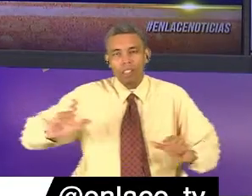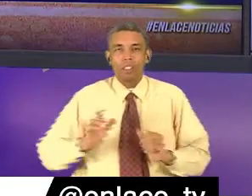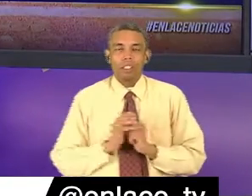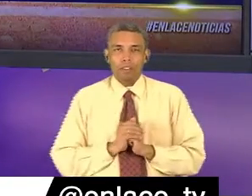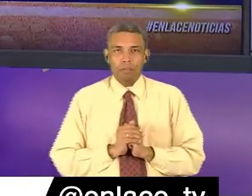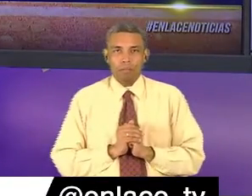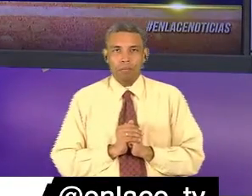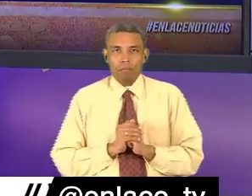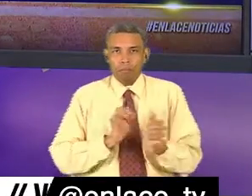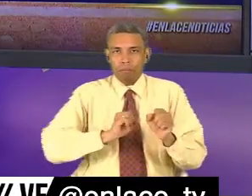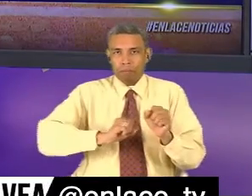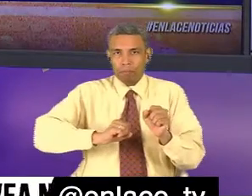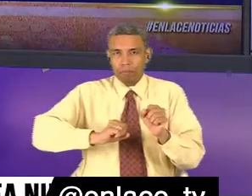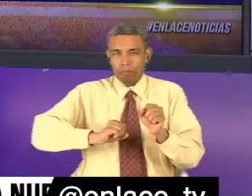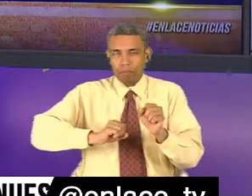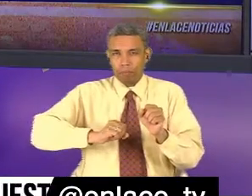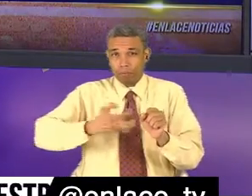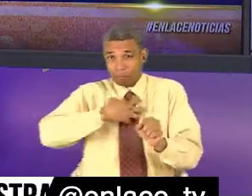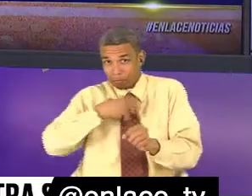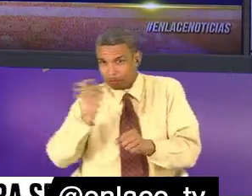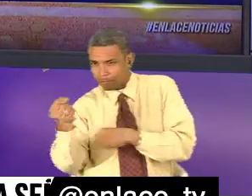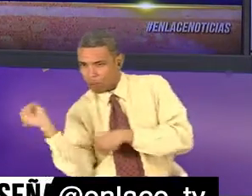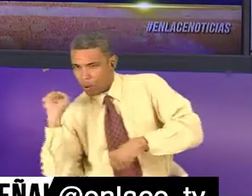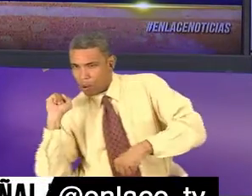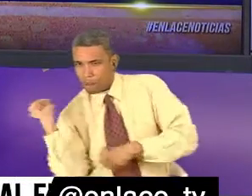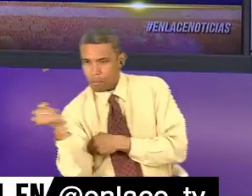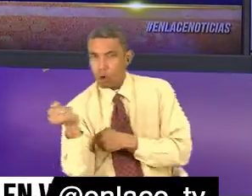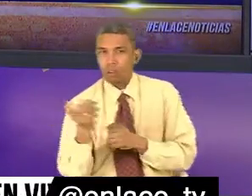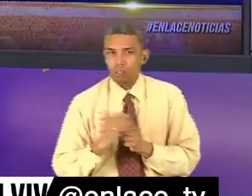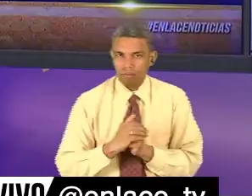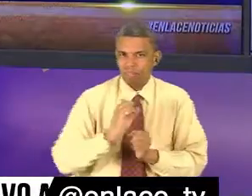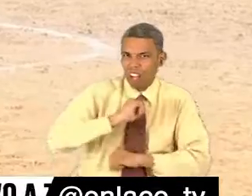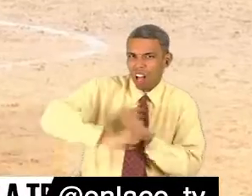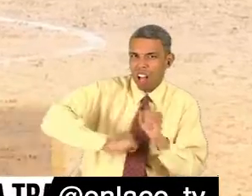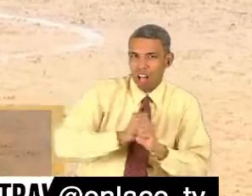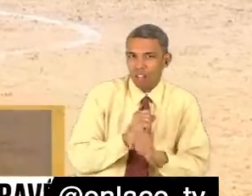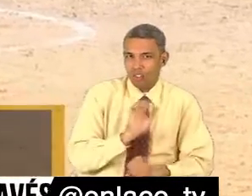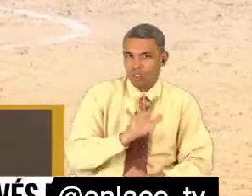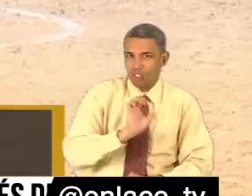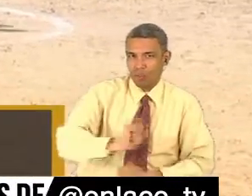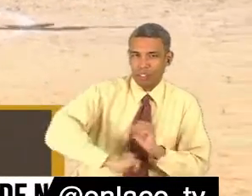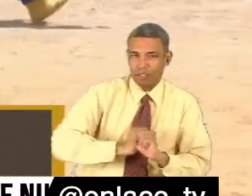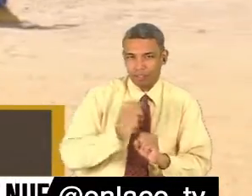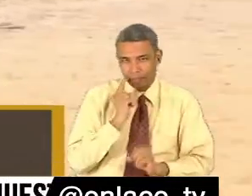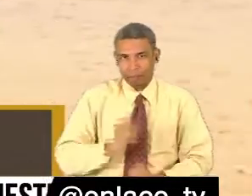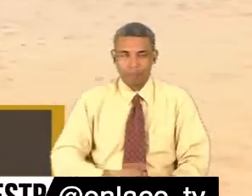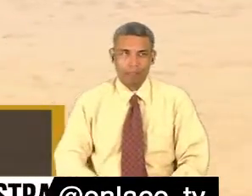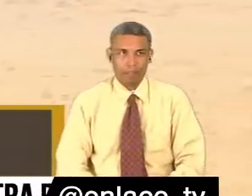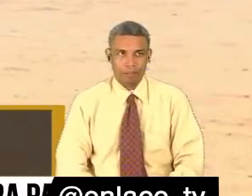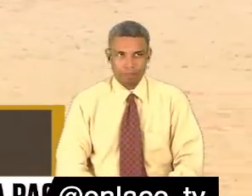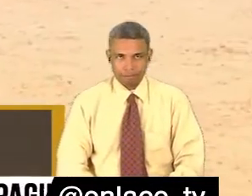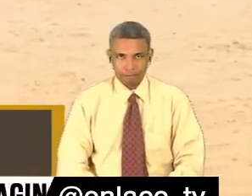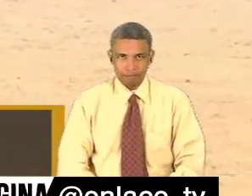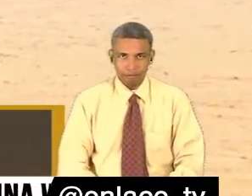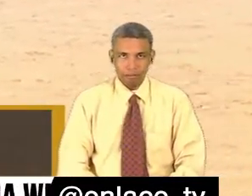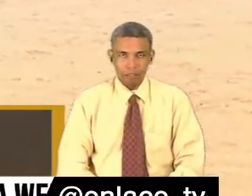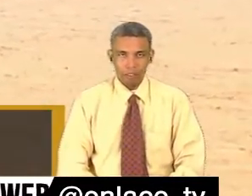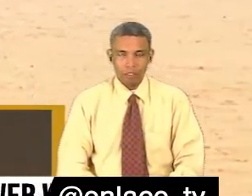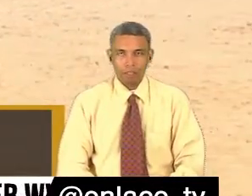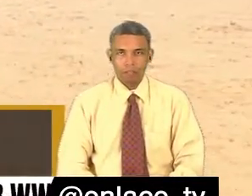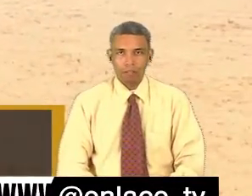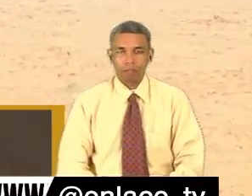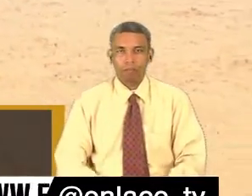torneo municipal de softball plus 50 categoría B. Avanza positivamente el torneo de la categoría B en la cancha del